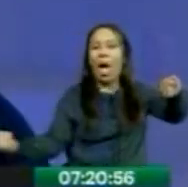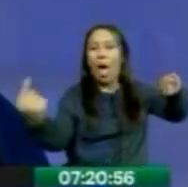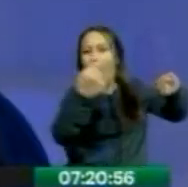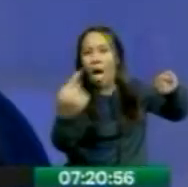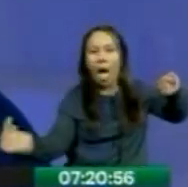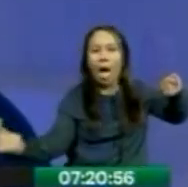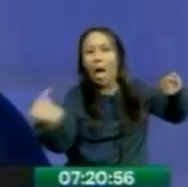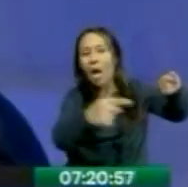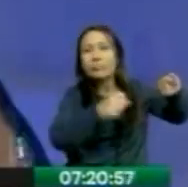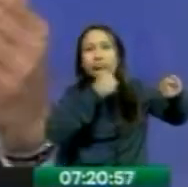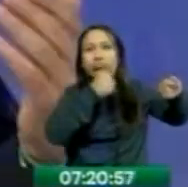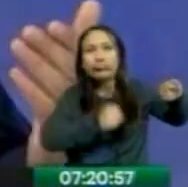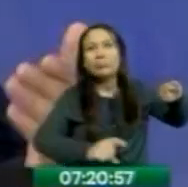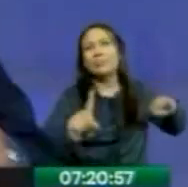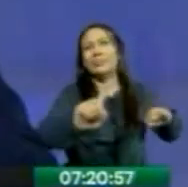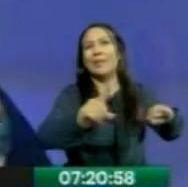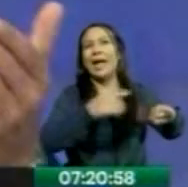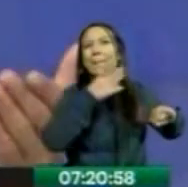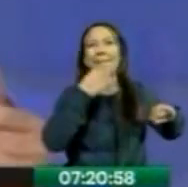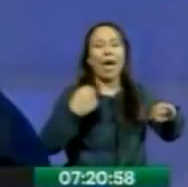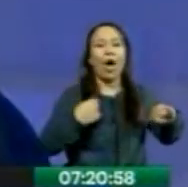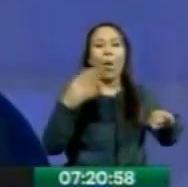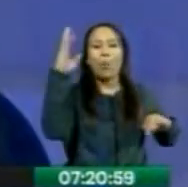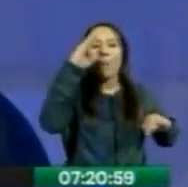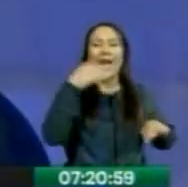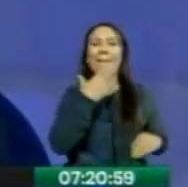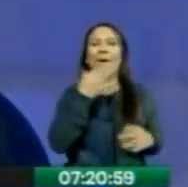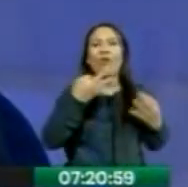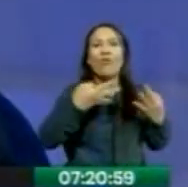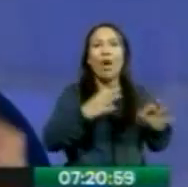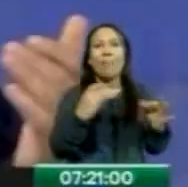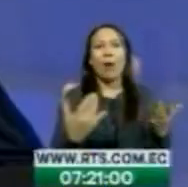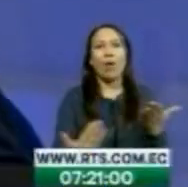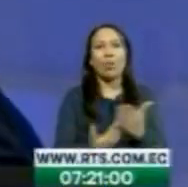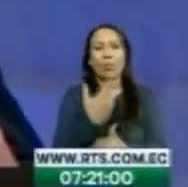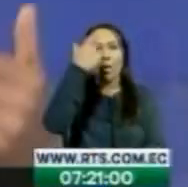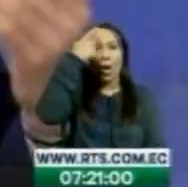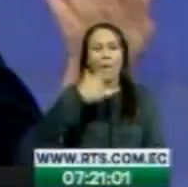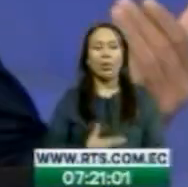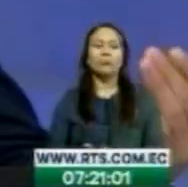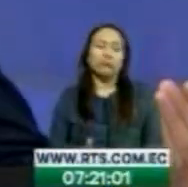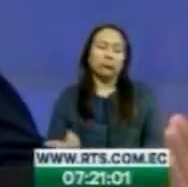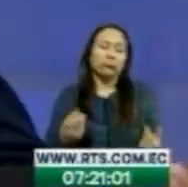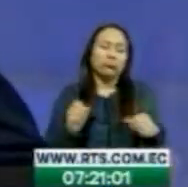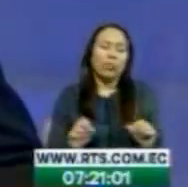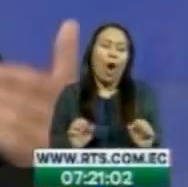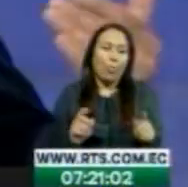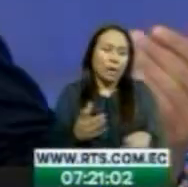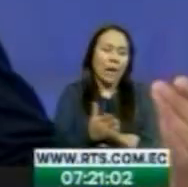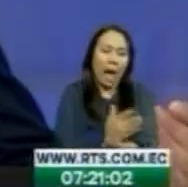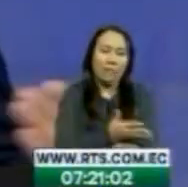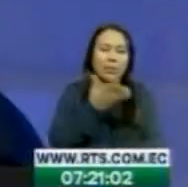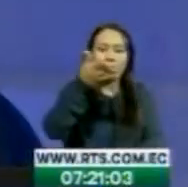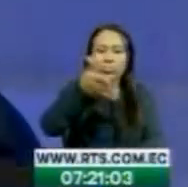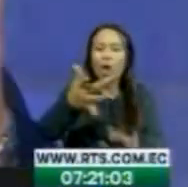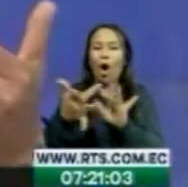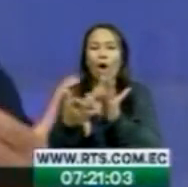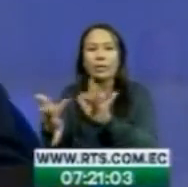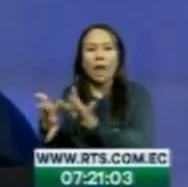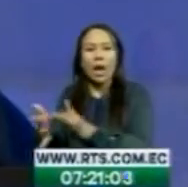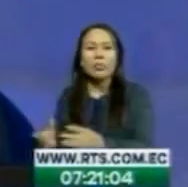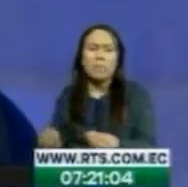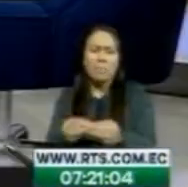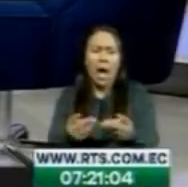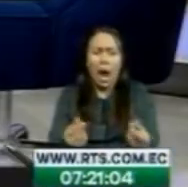áreas de emergencia de posibles síntomas que pueden ser tratados de manera oportuna, directa y con mucha